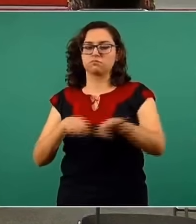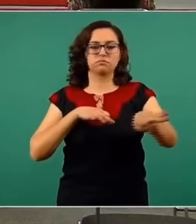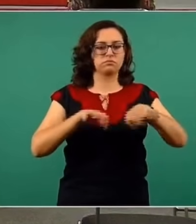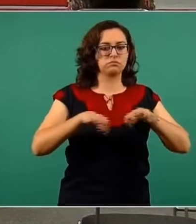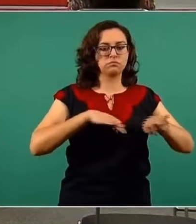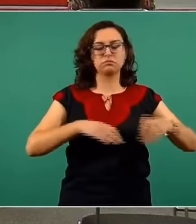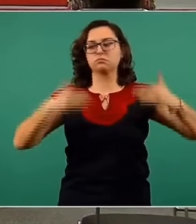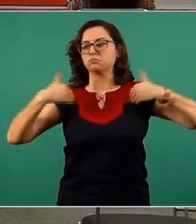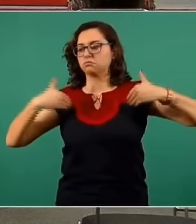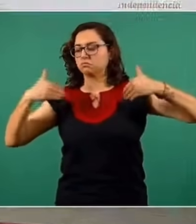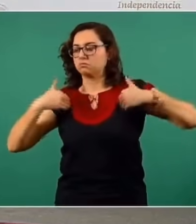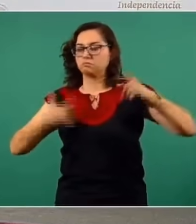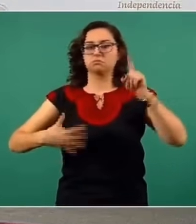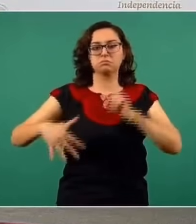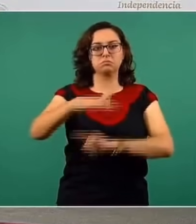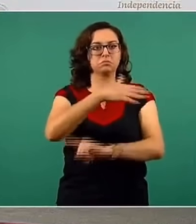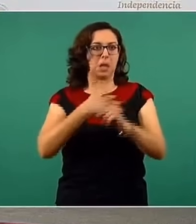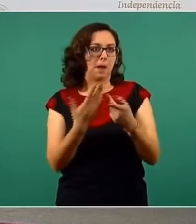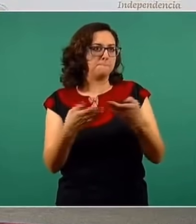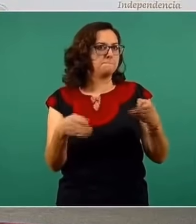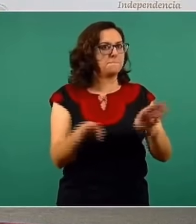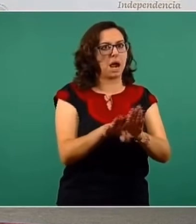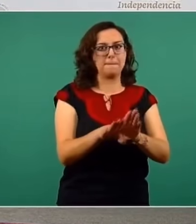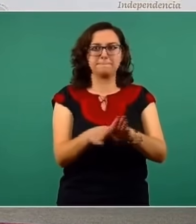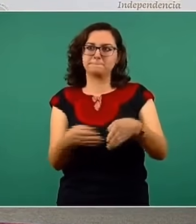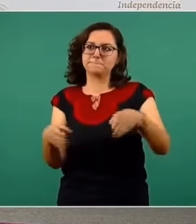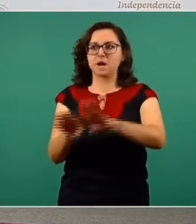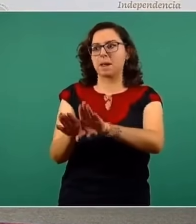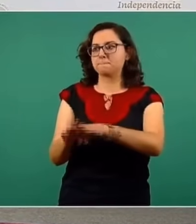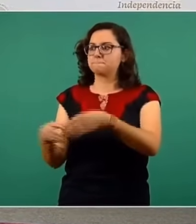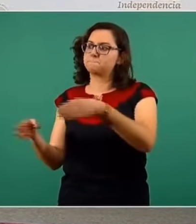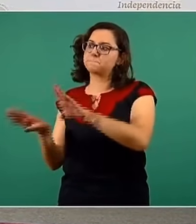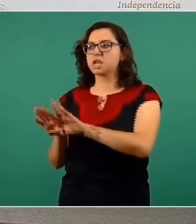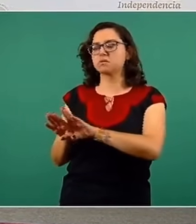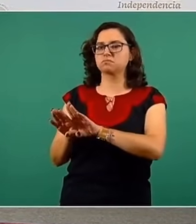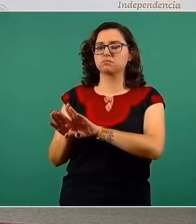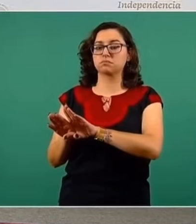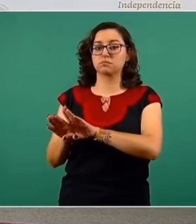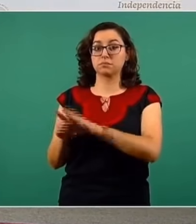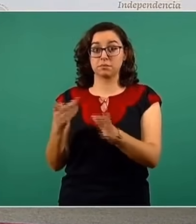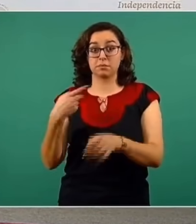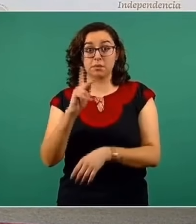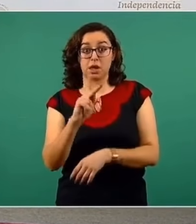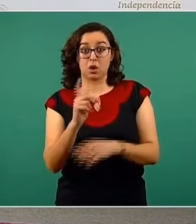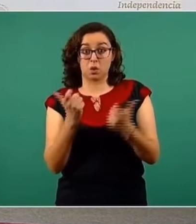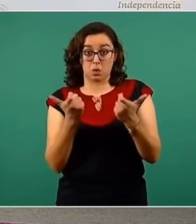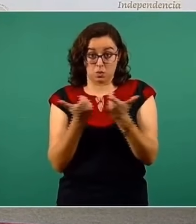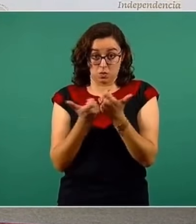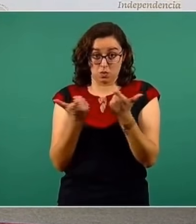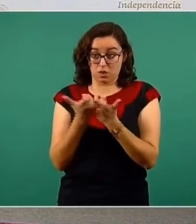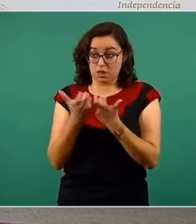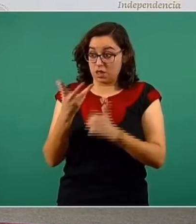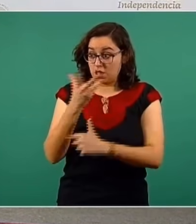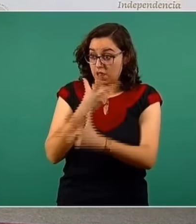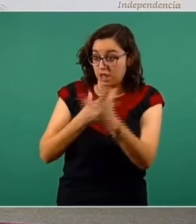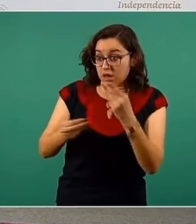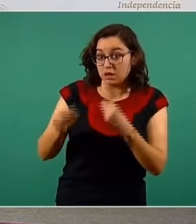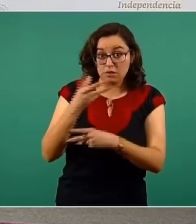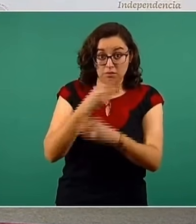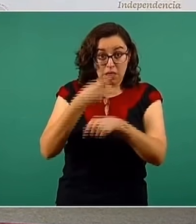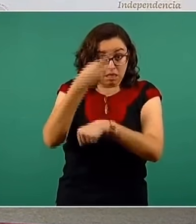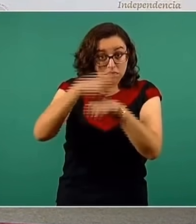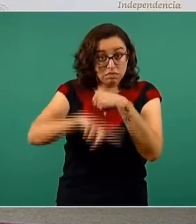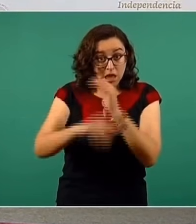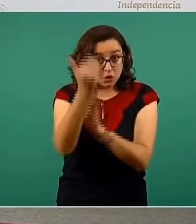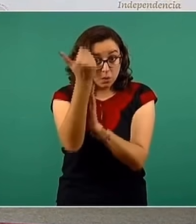recreativos, sociales, pero que eso dañe lo mínimo posible la vida pública, la economía